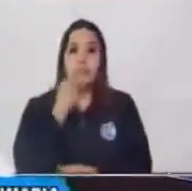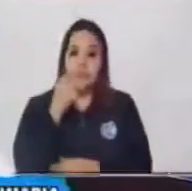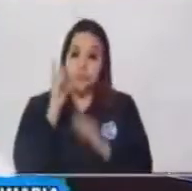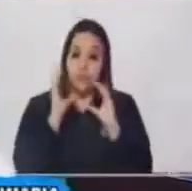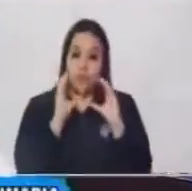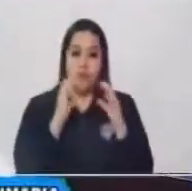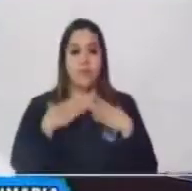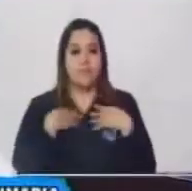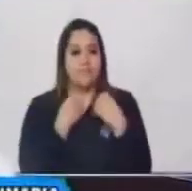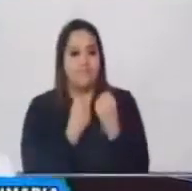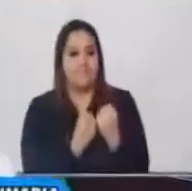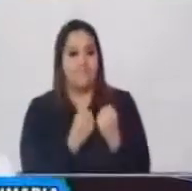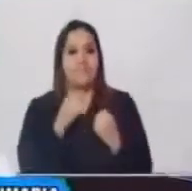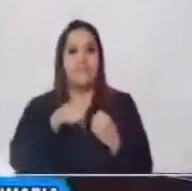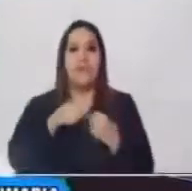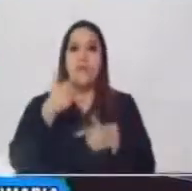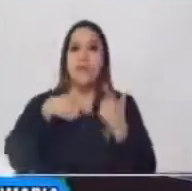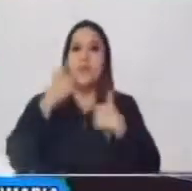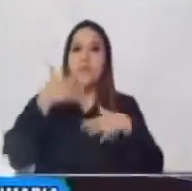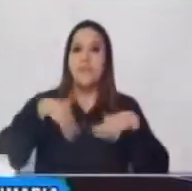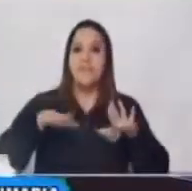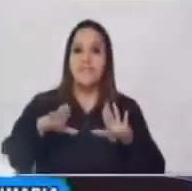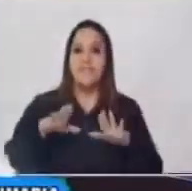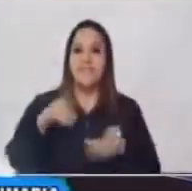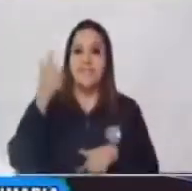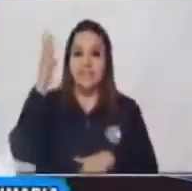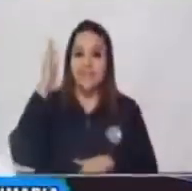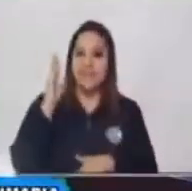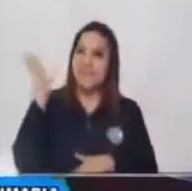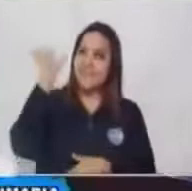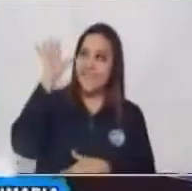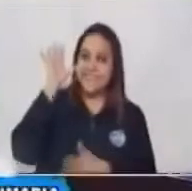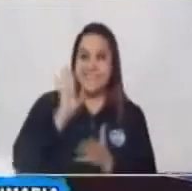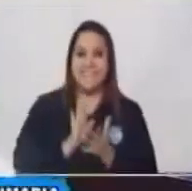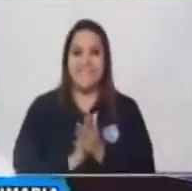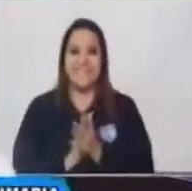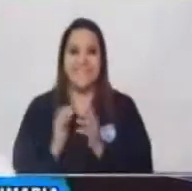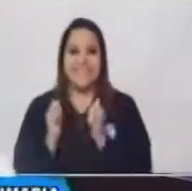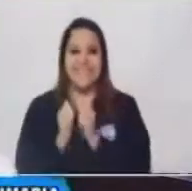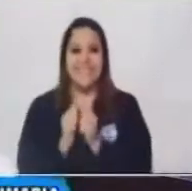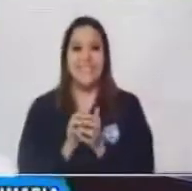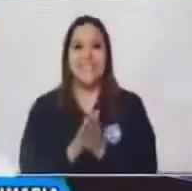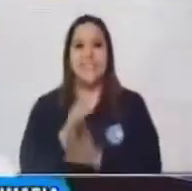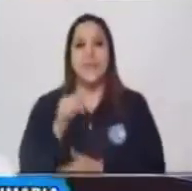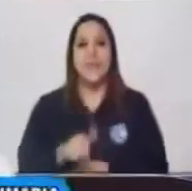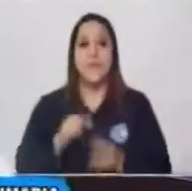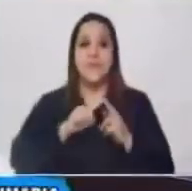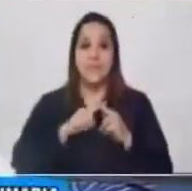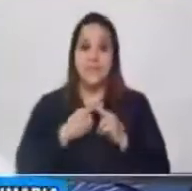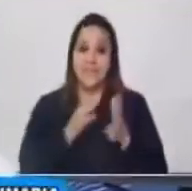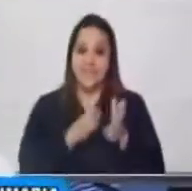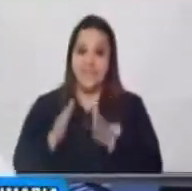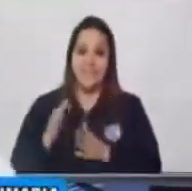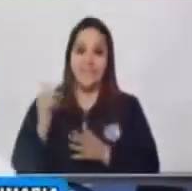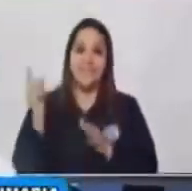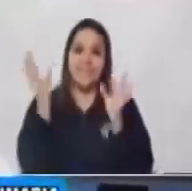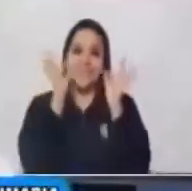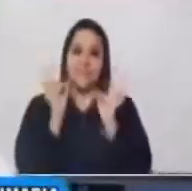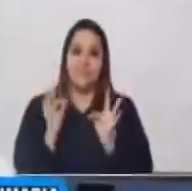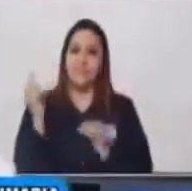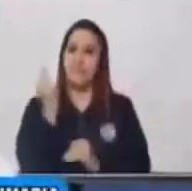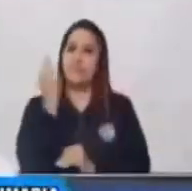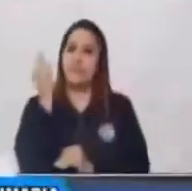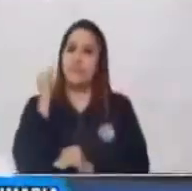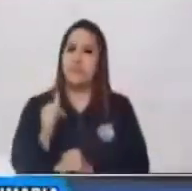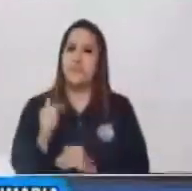tu salud. Hoy en lengua de señas me acompaña Lourdes. Hola Lourdes. Hoy vamos a iniciar con algo importante. En el mes de